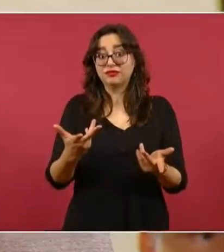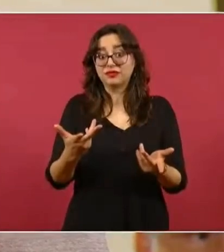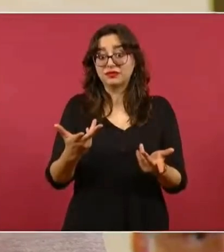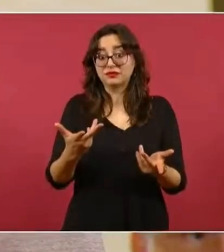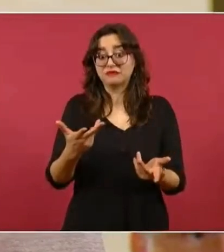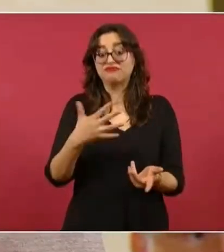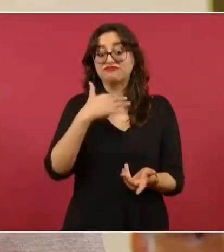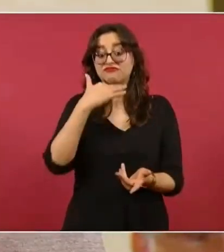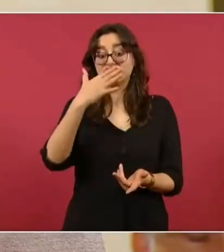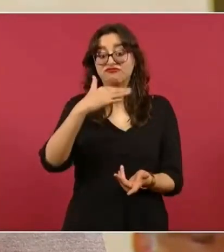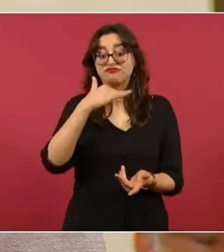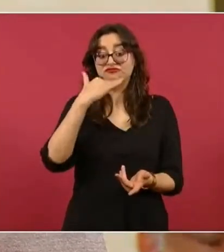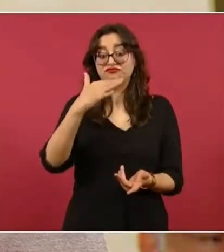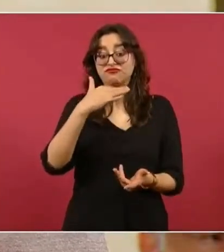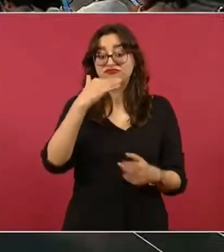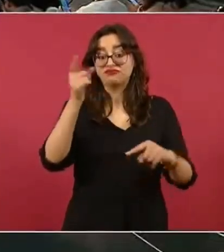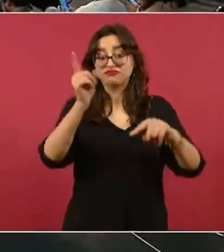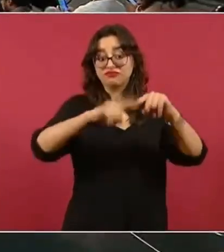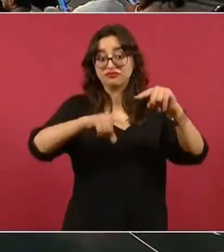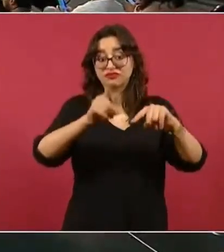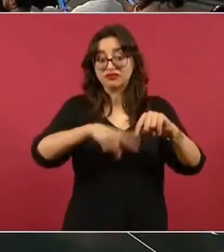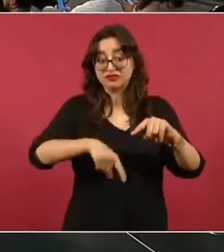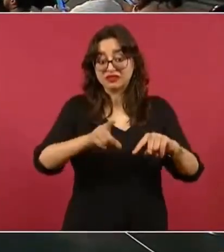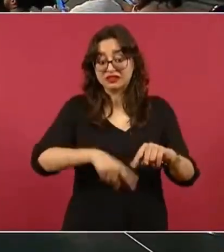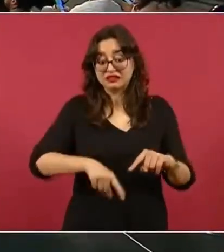para el desarrollo,